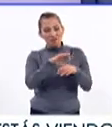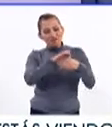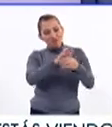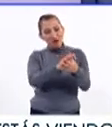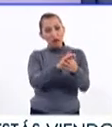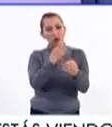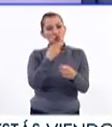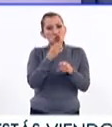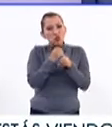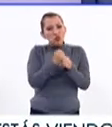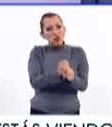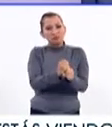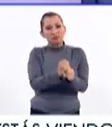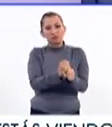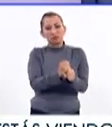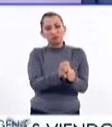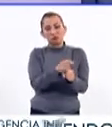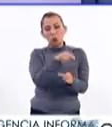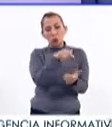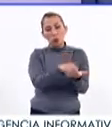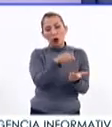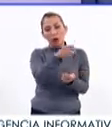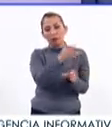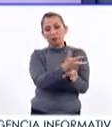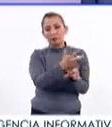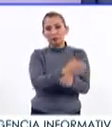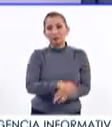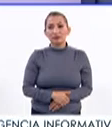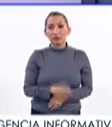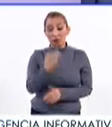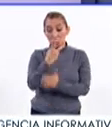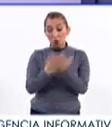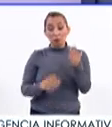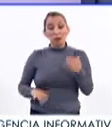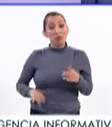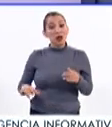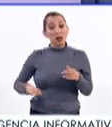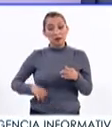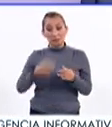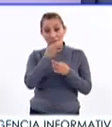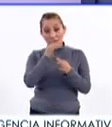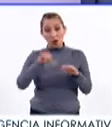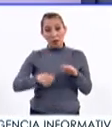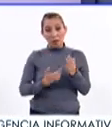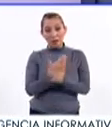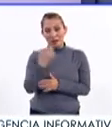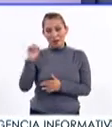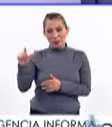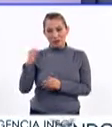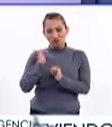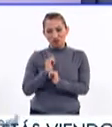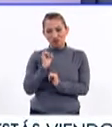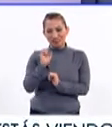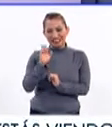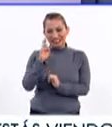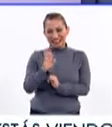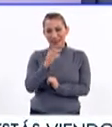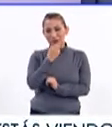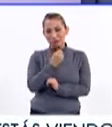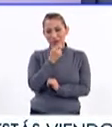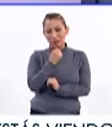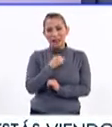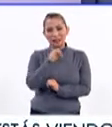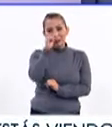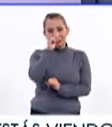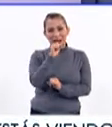afianzar y sentar raíces en Estados Unidos. Claro, un programa interesante este que se anunció esta mañana por parte del canciller Marcelo Ebrard,